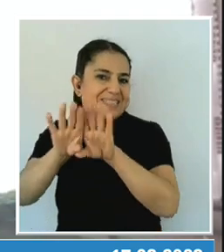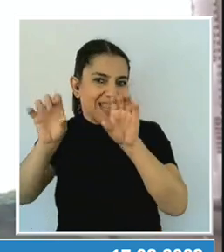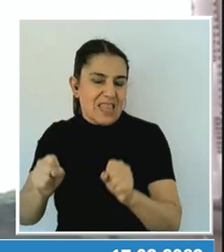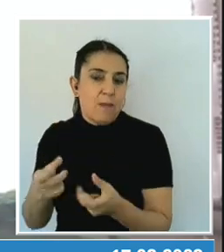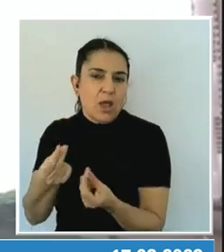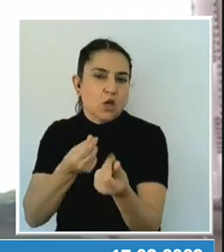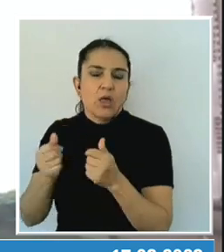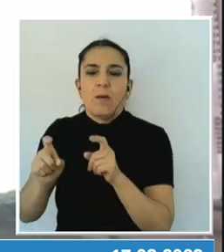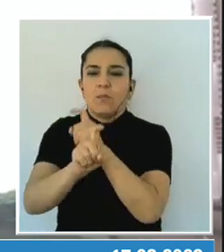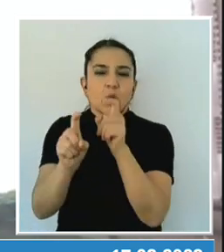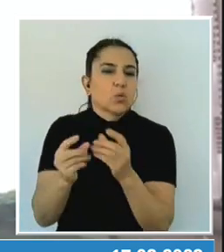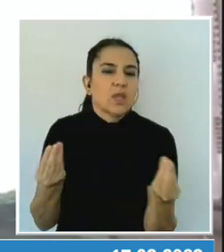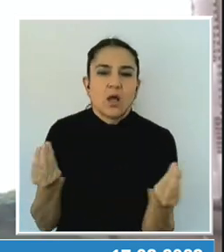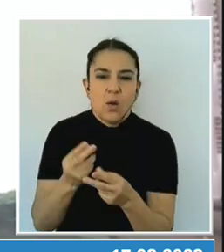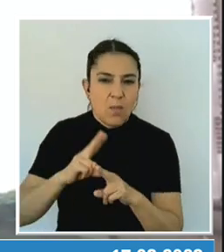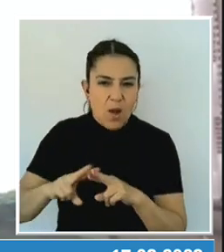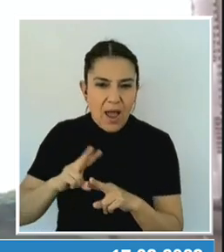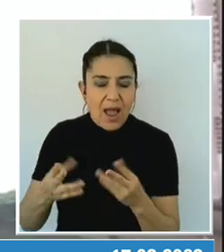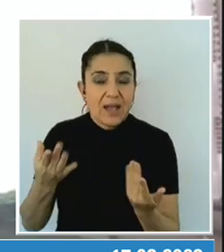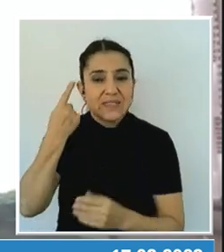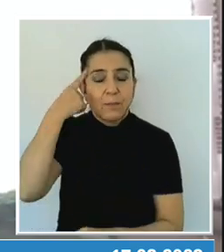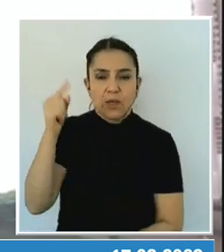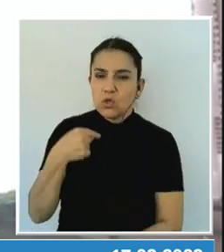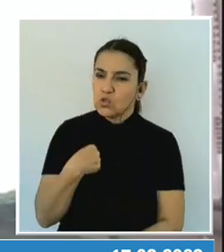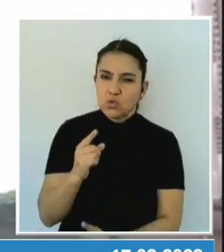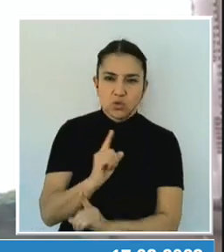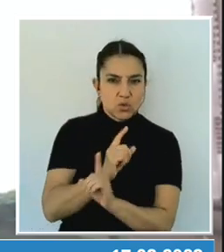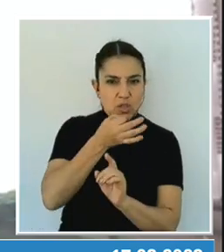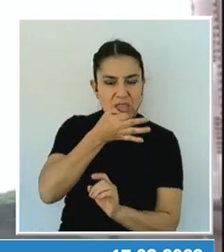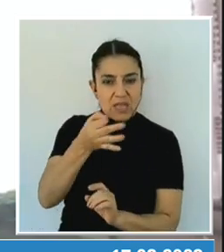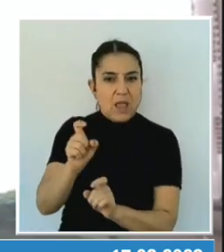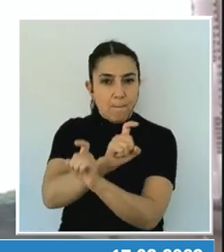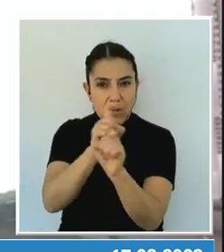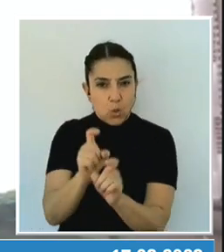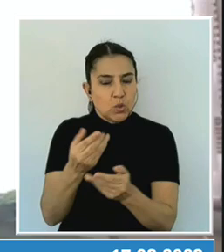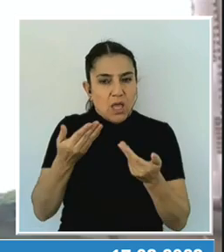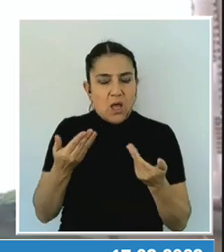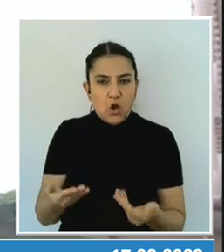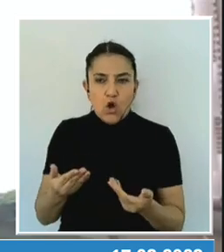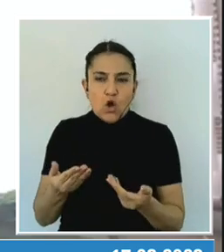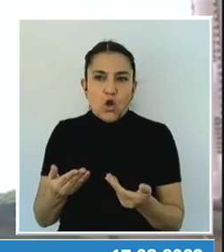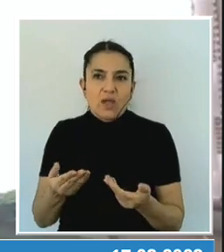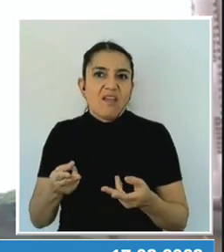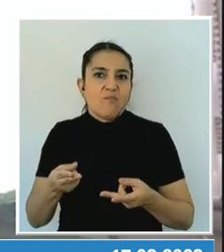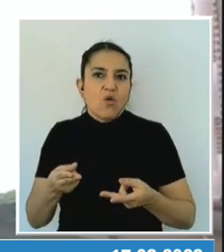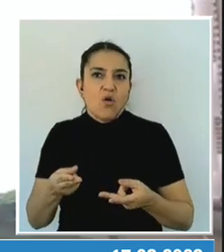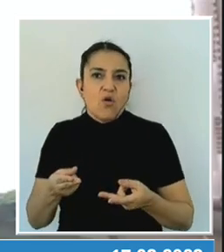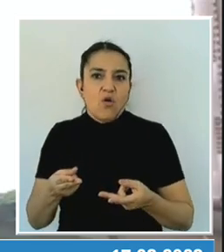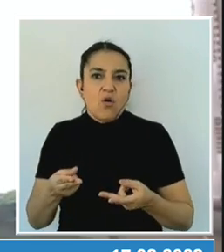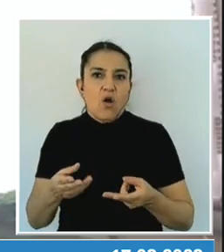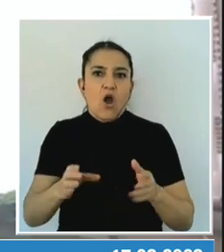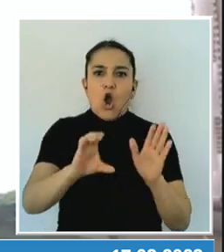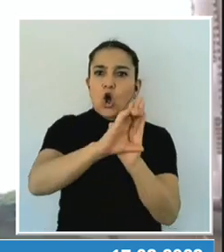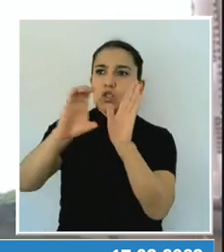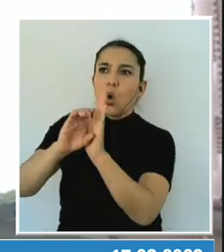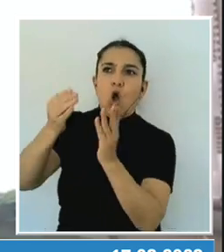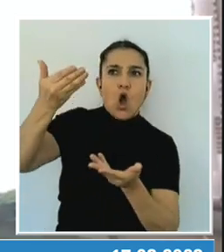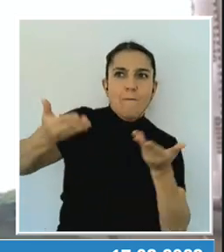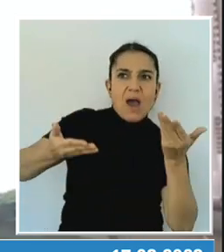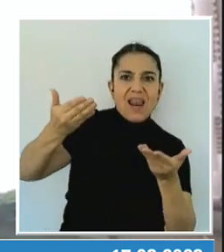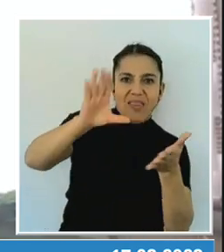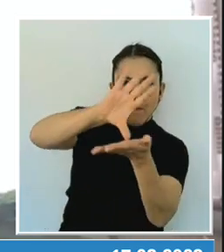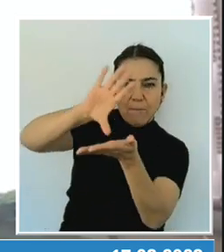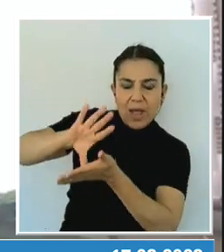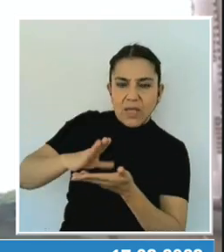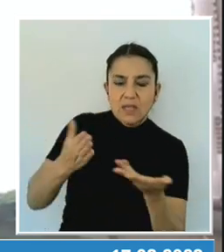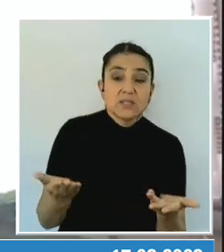cómo se hace, pero yo no diría que la pregunta hoy en el derecho comparado, y hoy día veía, ya